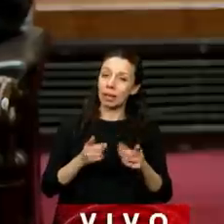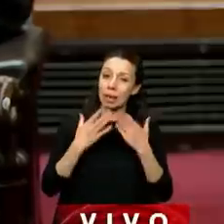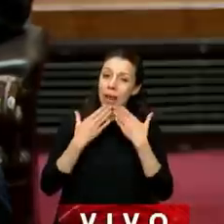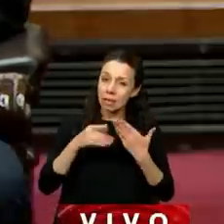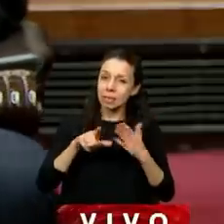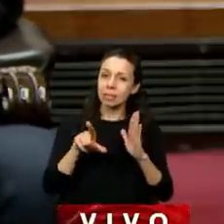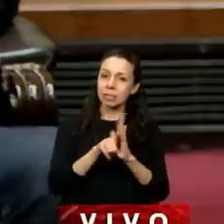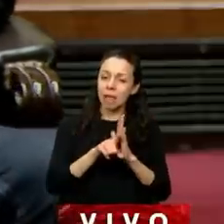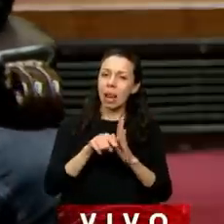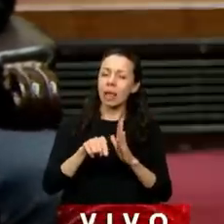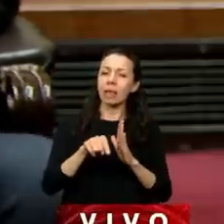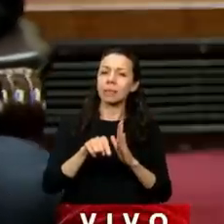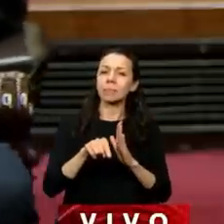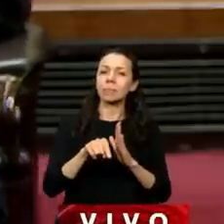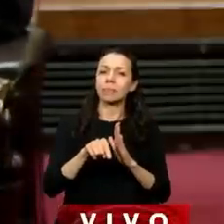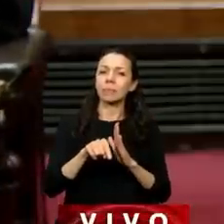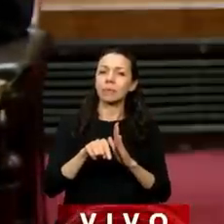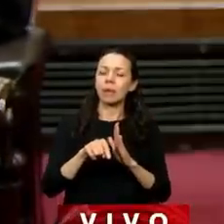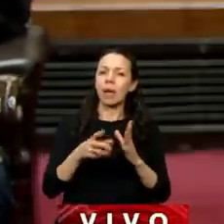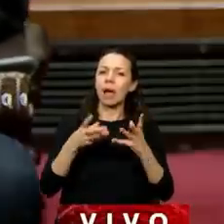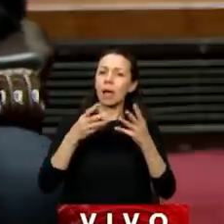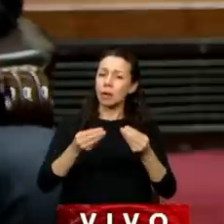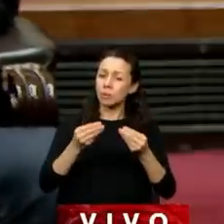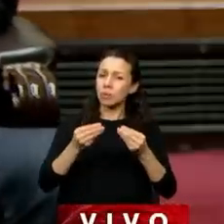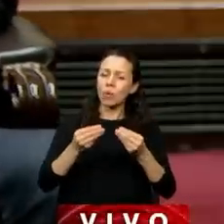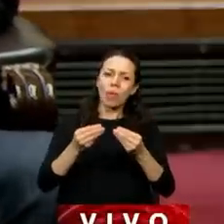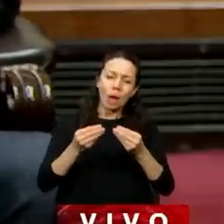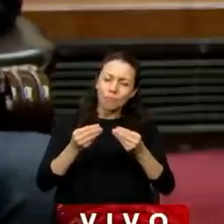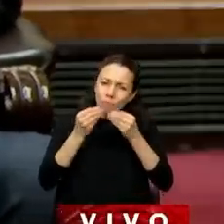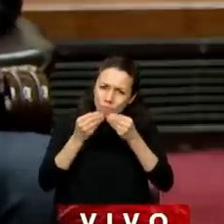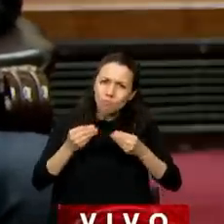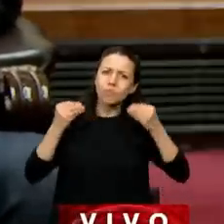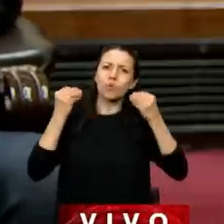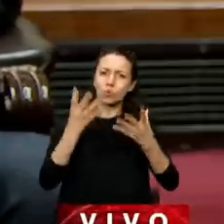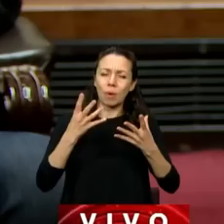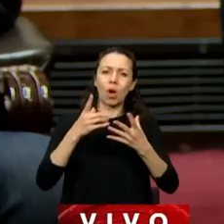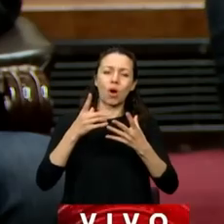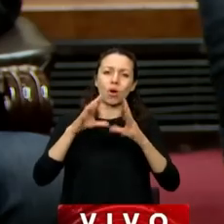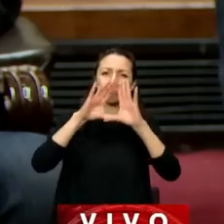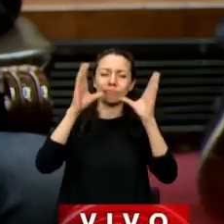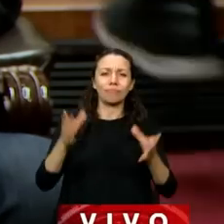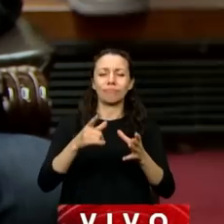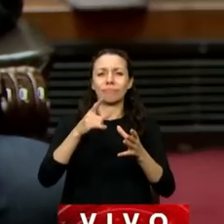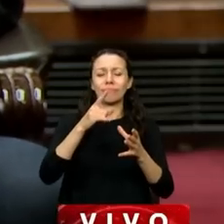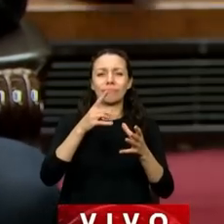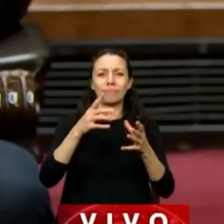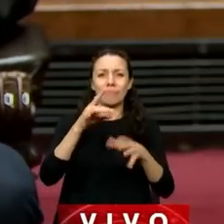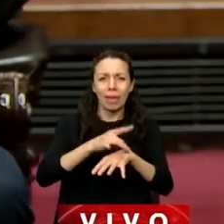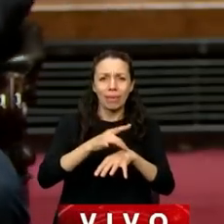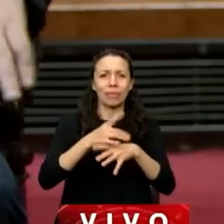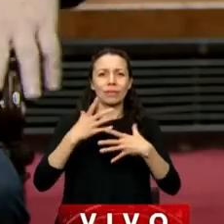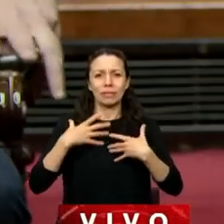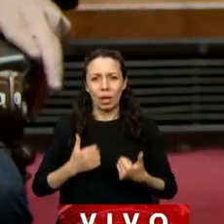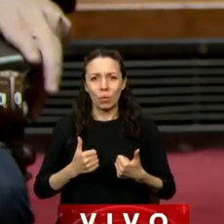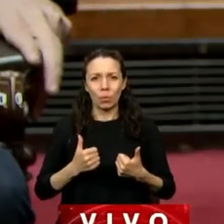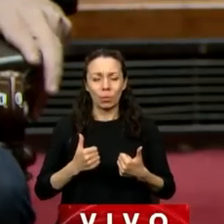sustantivo para mejorar nuestro sistema sanitario, en eso que hoy se discute tanto y que es cómo vamos a mejorar